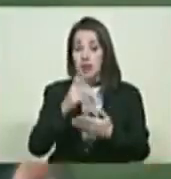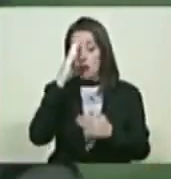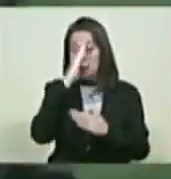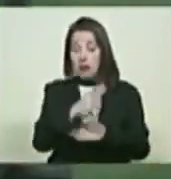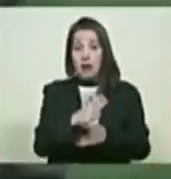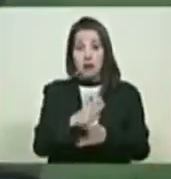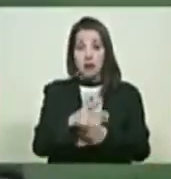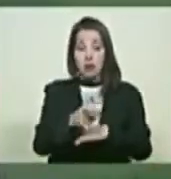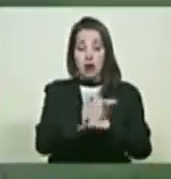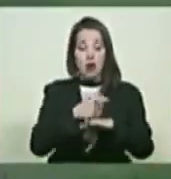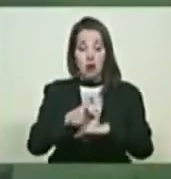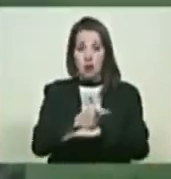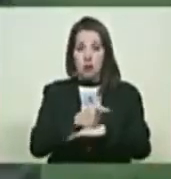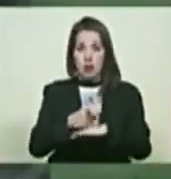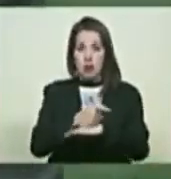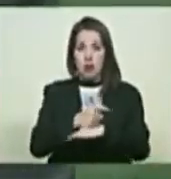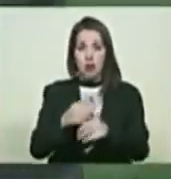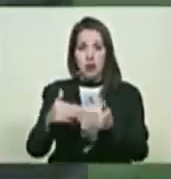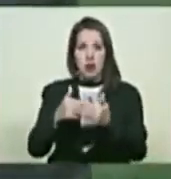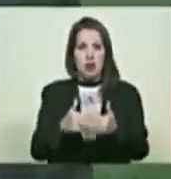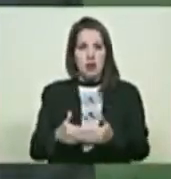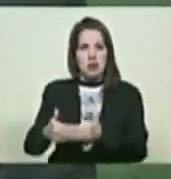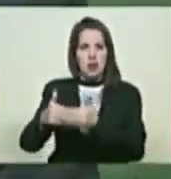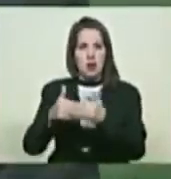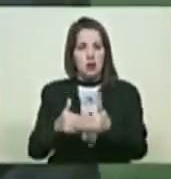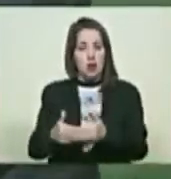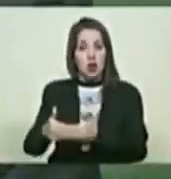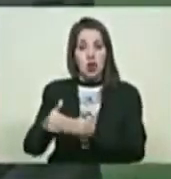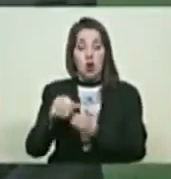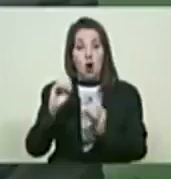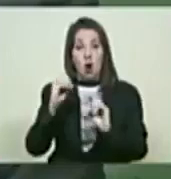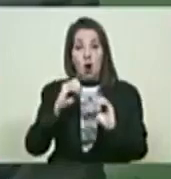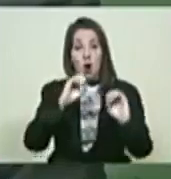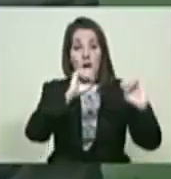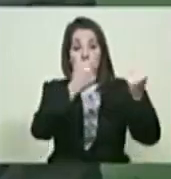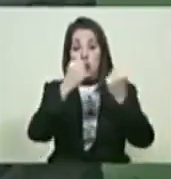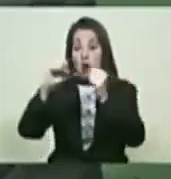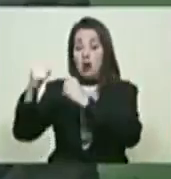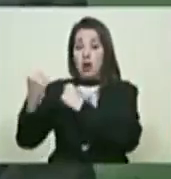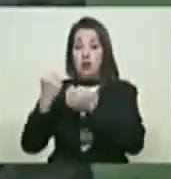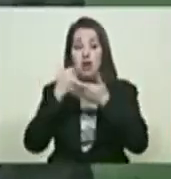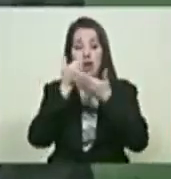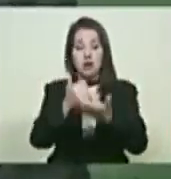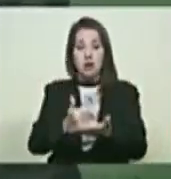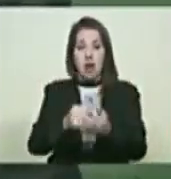directas del gobierno de Estados Unidos o de bloqueo de ayudas de los sistemas